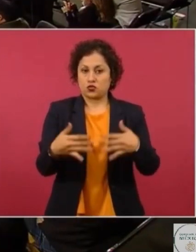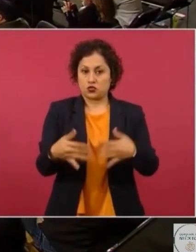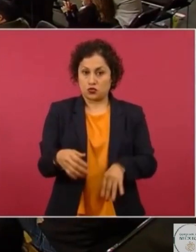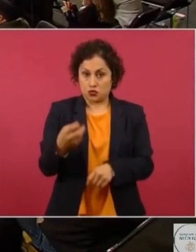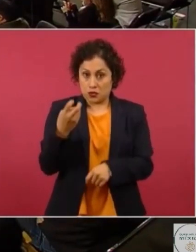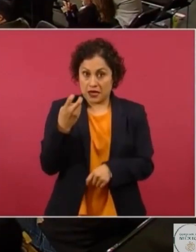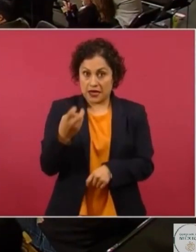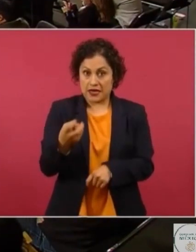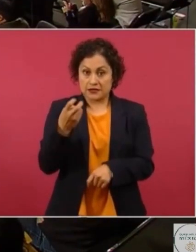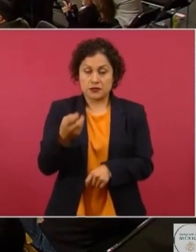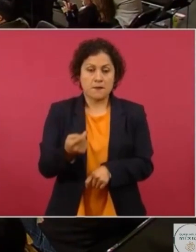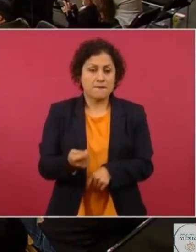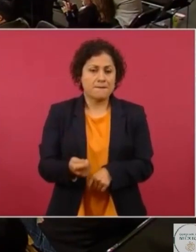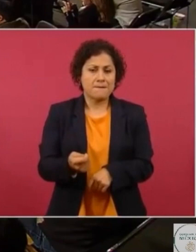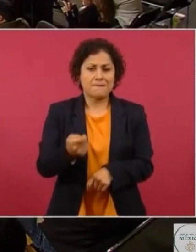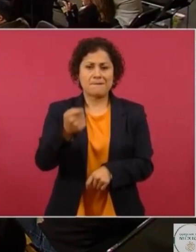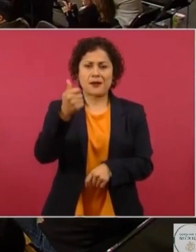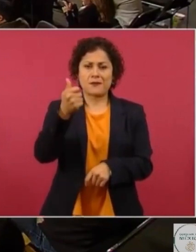excepcional.